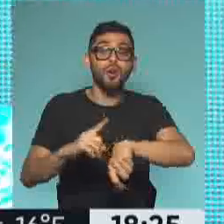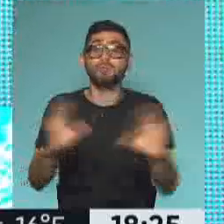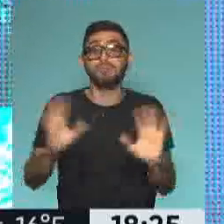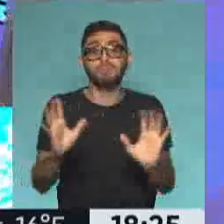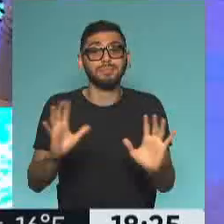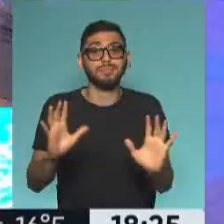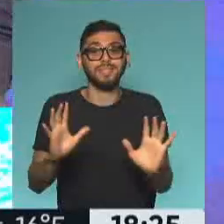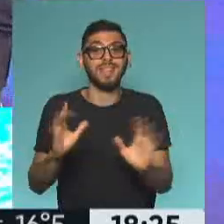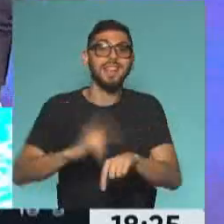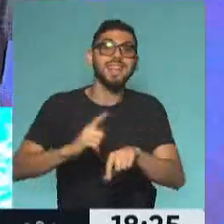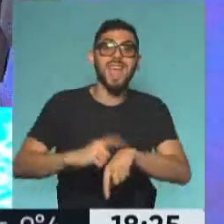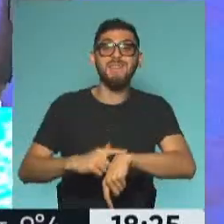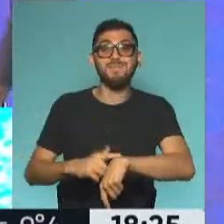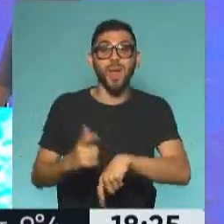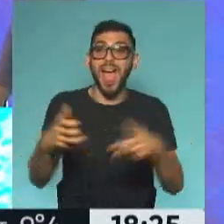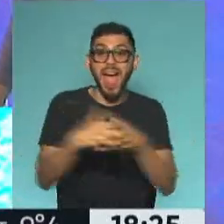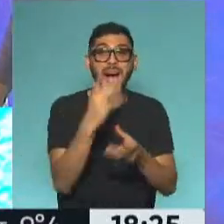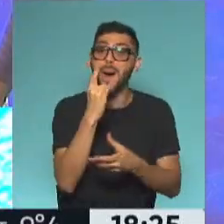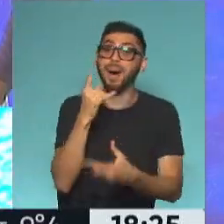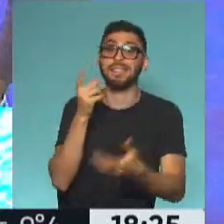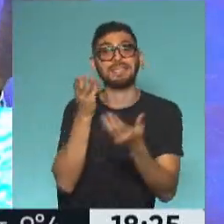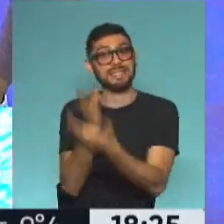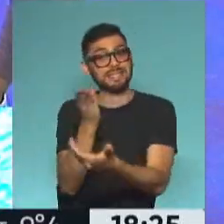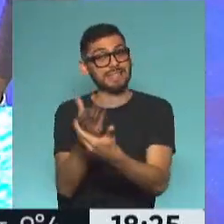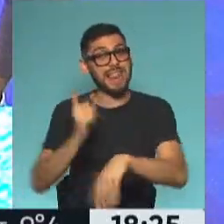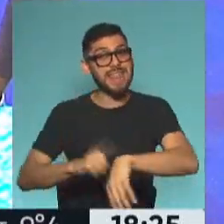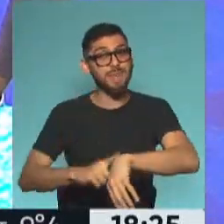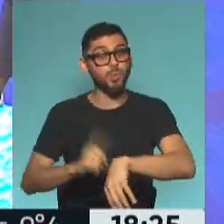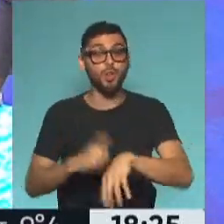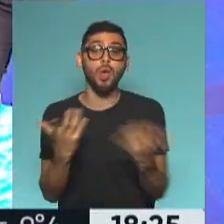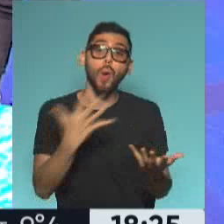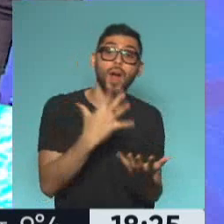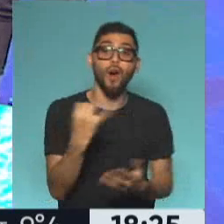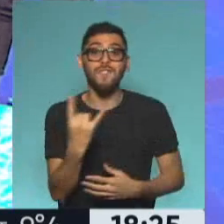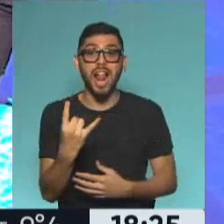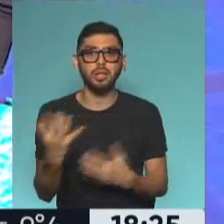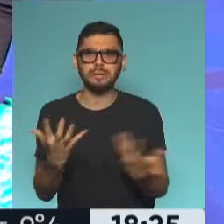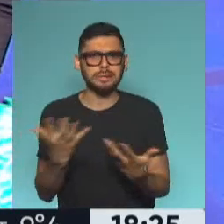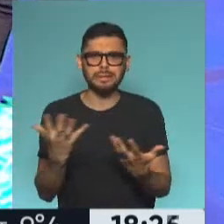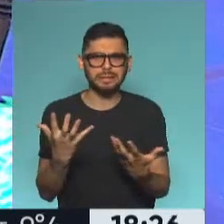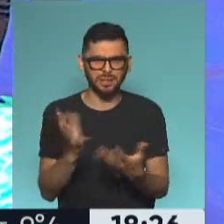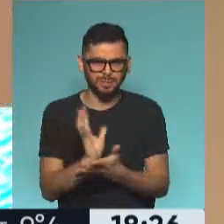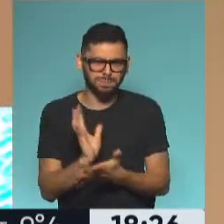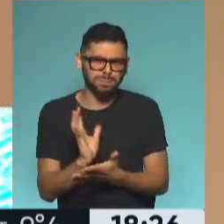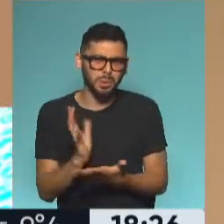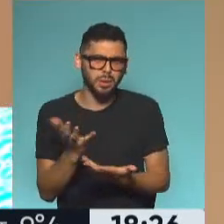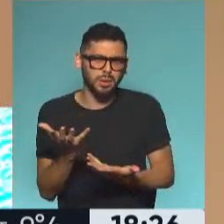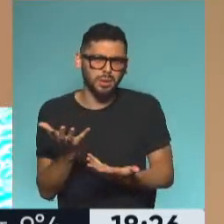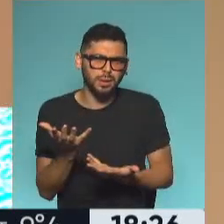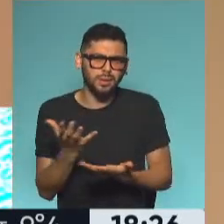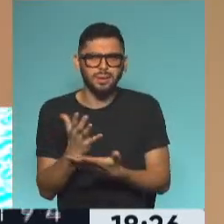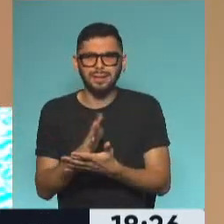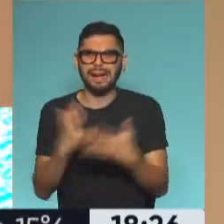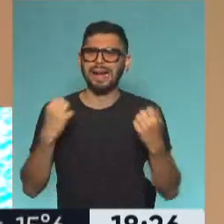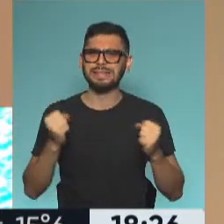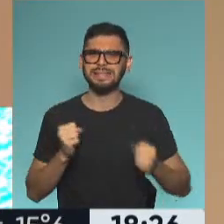no, el tiempo. El equipo azul pide tiempo. No, falso, entonces. Okay. Entonces podemos decir que es como...